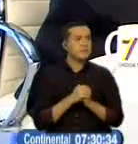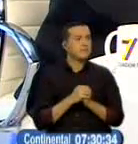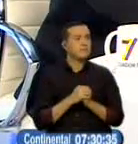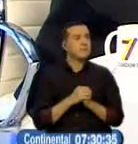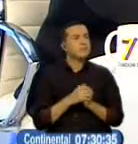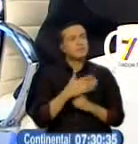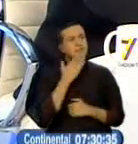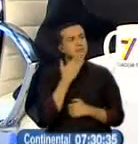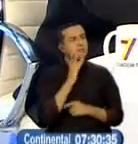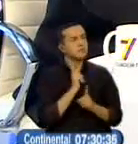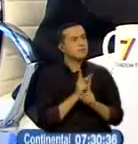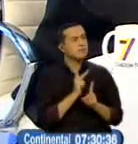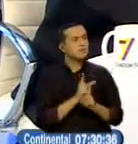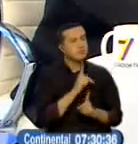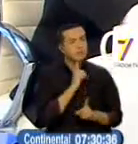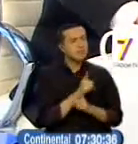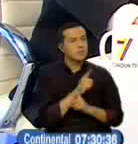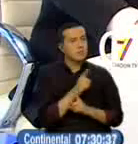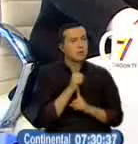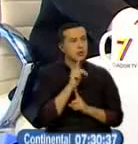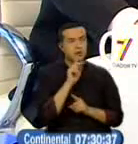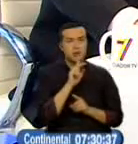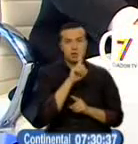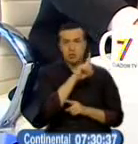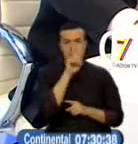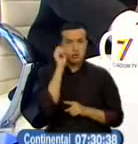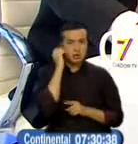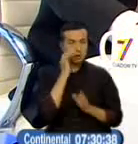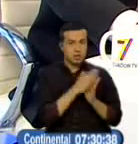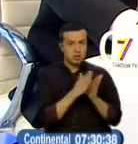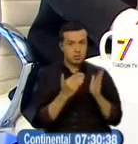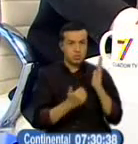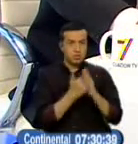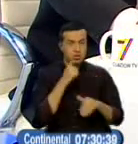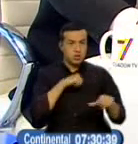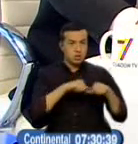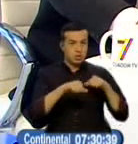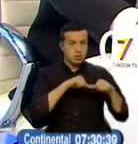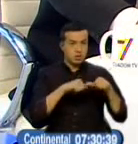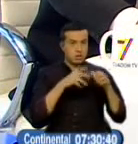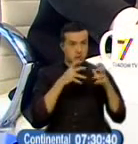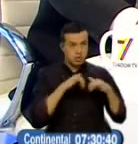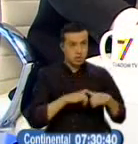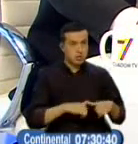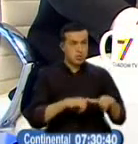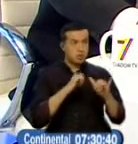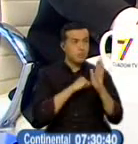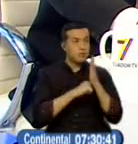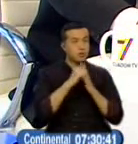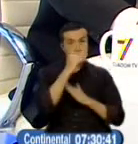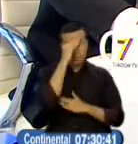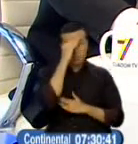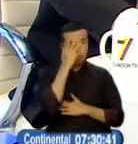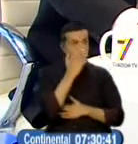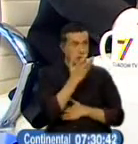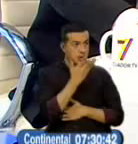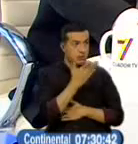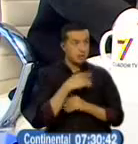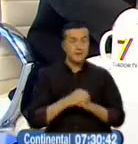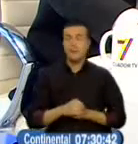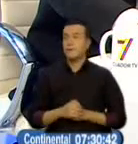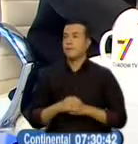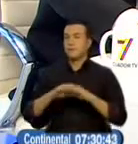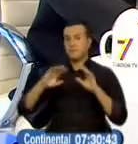rubros o los elementos para los próximos 100 días que esta nueva administración en el Ministerio de Educación ha considerado? Yo